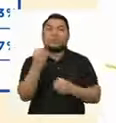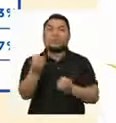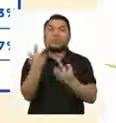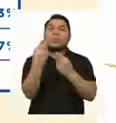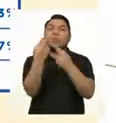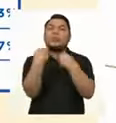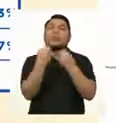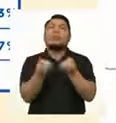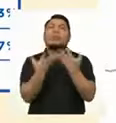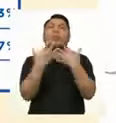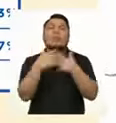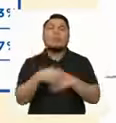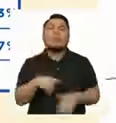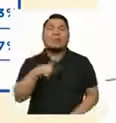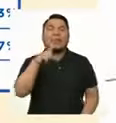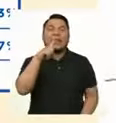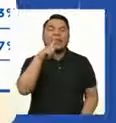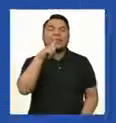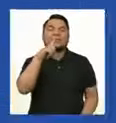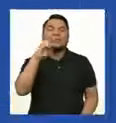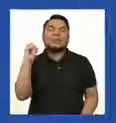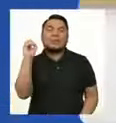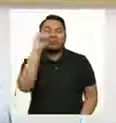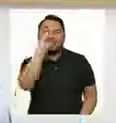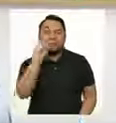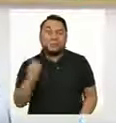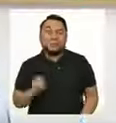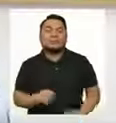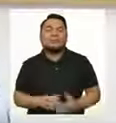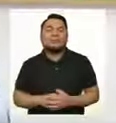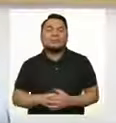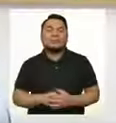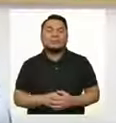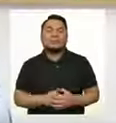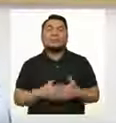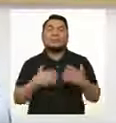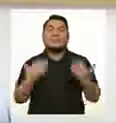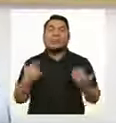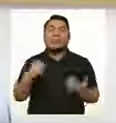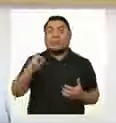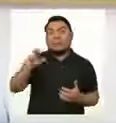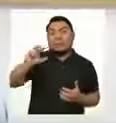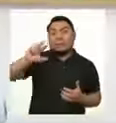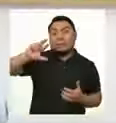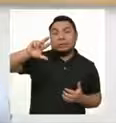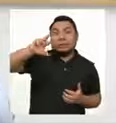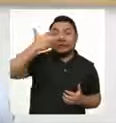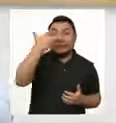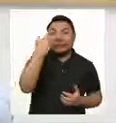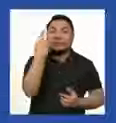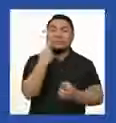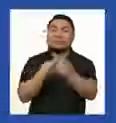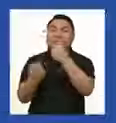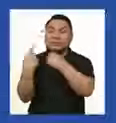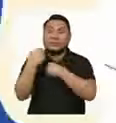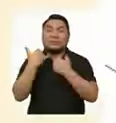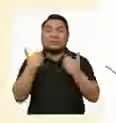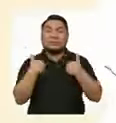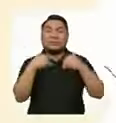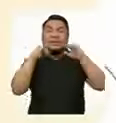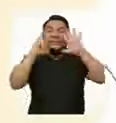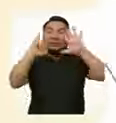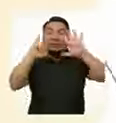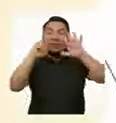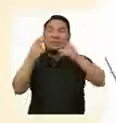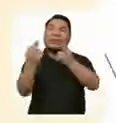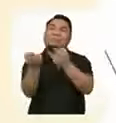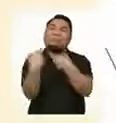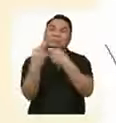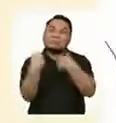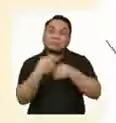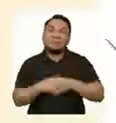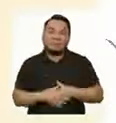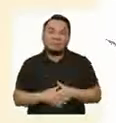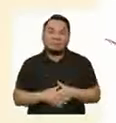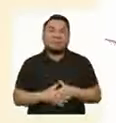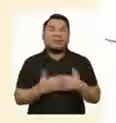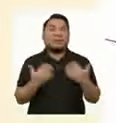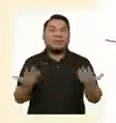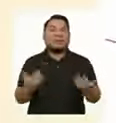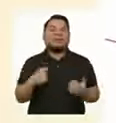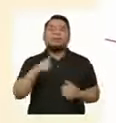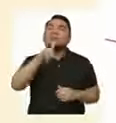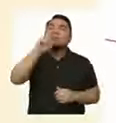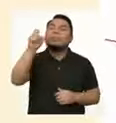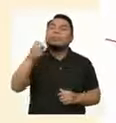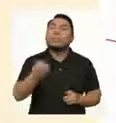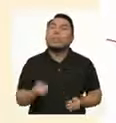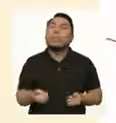da 100%. Veamos ahora la tercera pregunta que tiene 6 variables. Tercera pregunta. ¿Cuántos